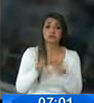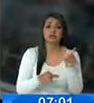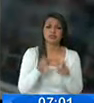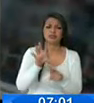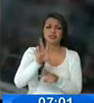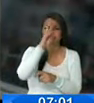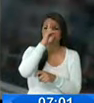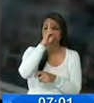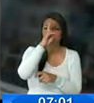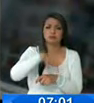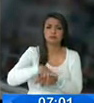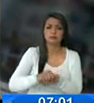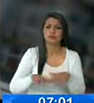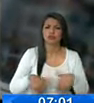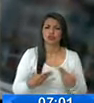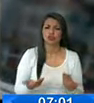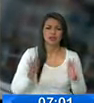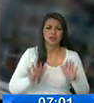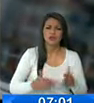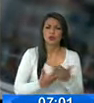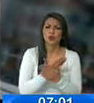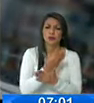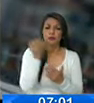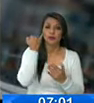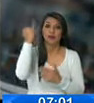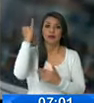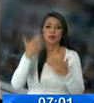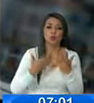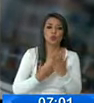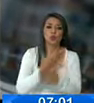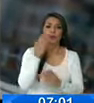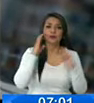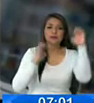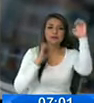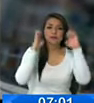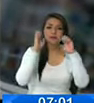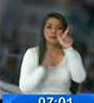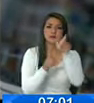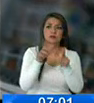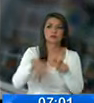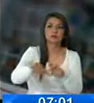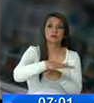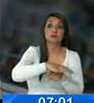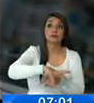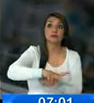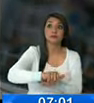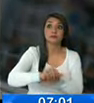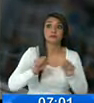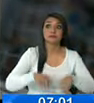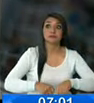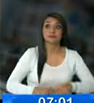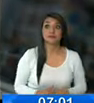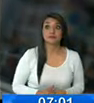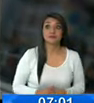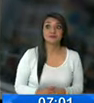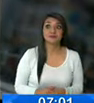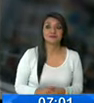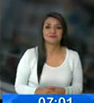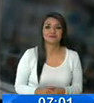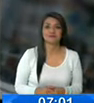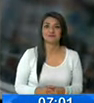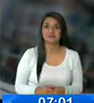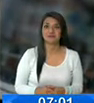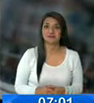las ingenian para robar. Son nuevos métodos o maneras de estas personas para acceder a productos. Lamentablemente se trata de un